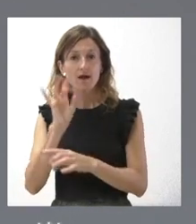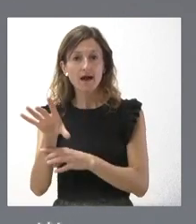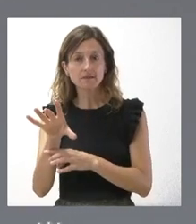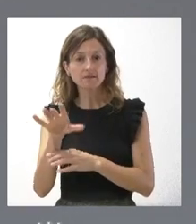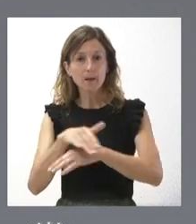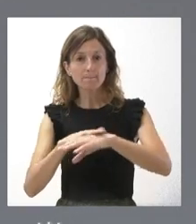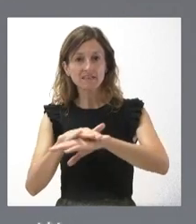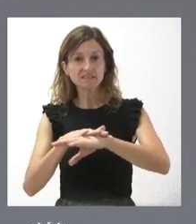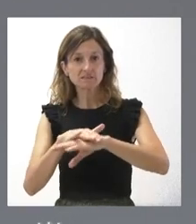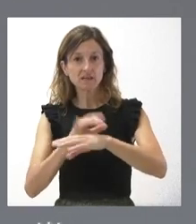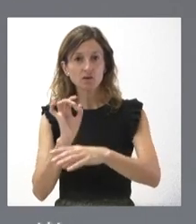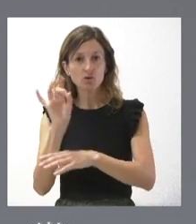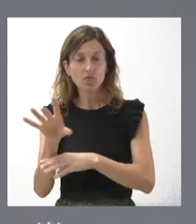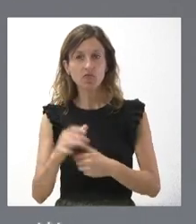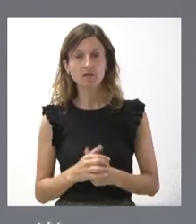al Ministerio,